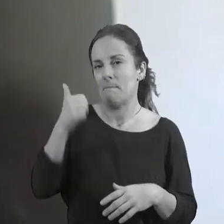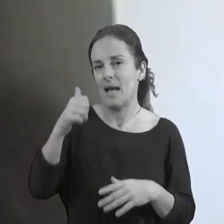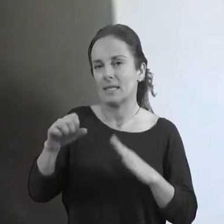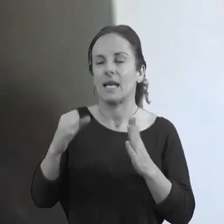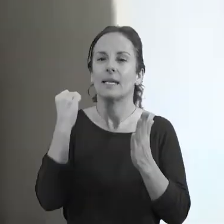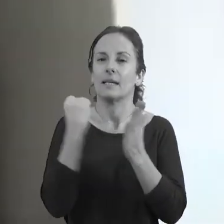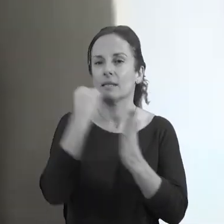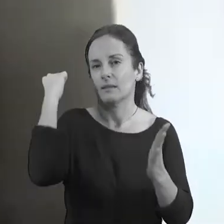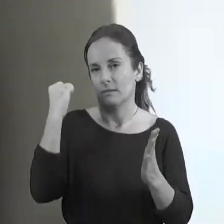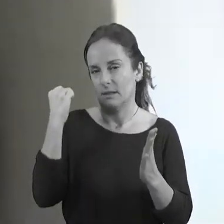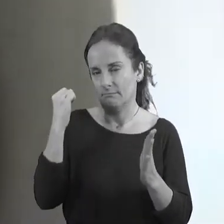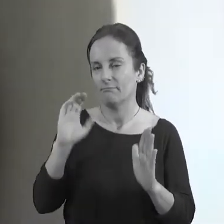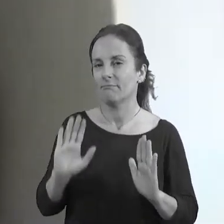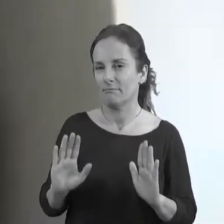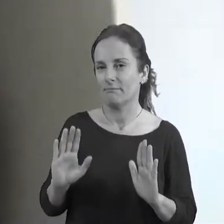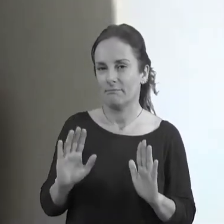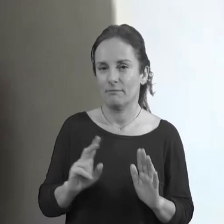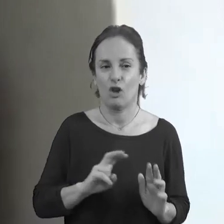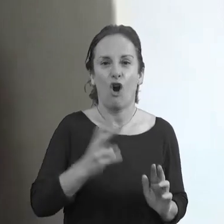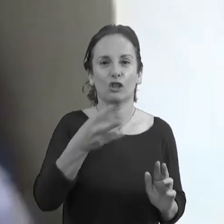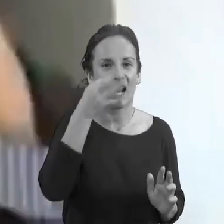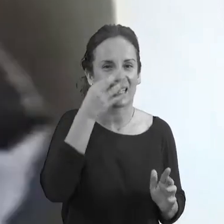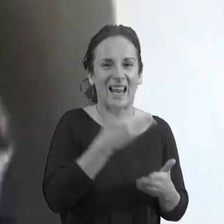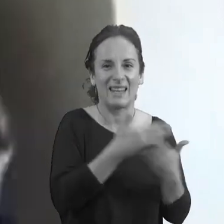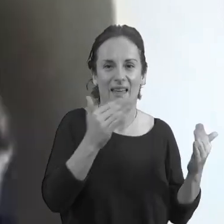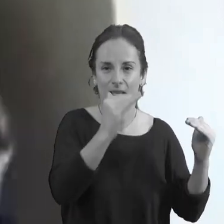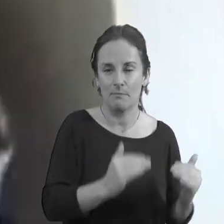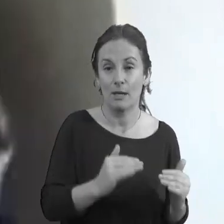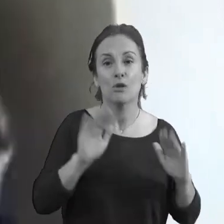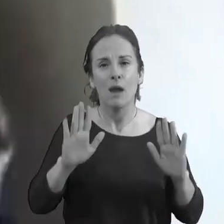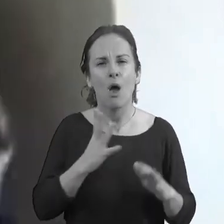que otras realidades, ¿no? Y yo hay dos cosas que